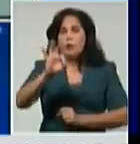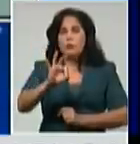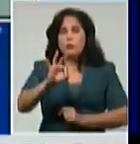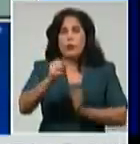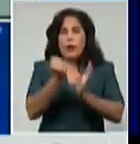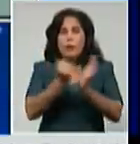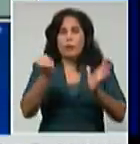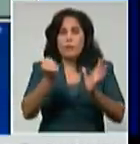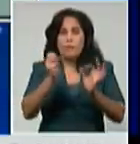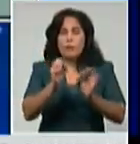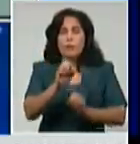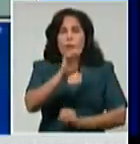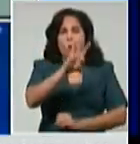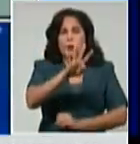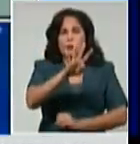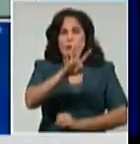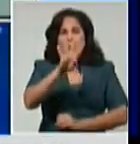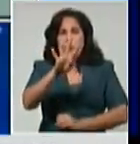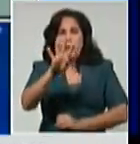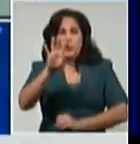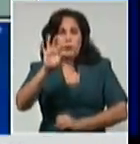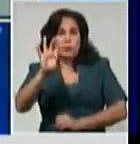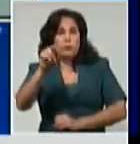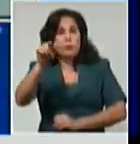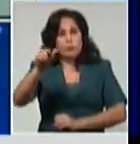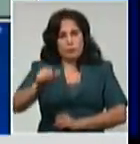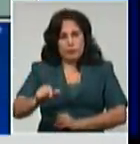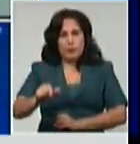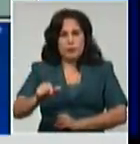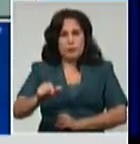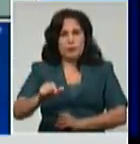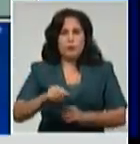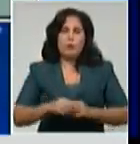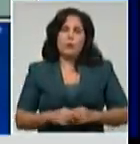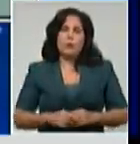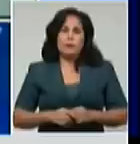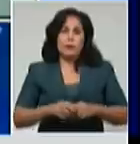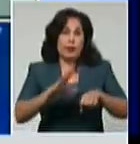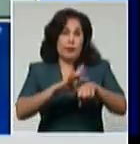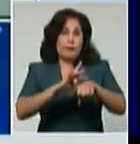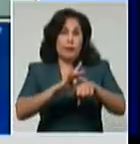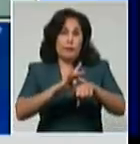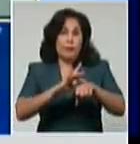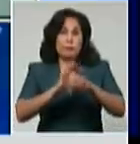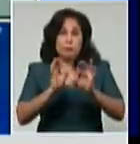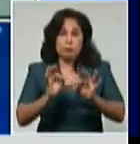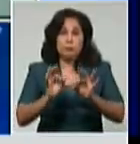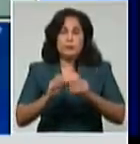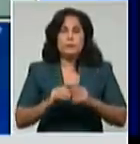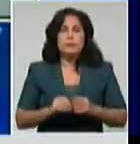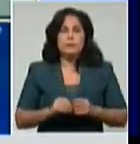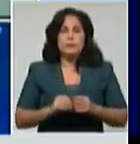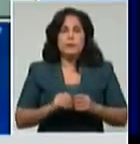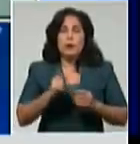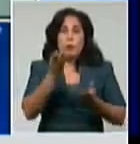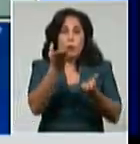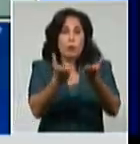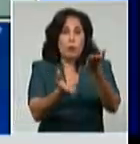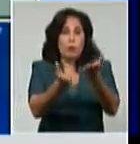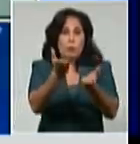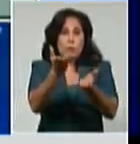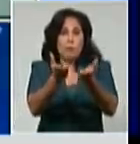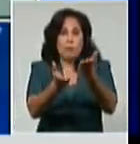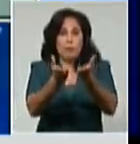de 448 pacientes con la COVID, que comparado con